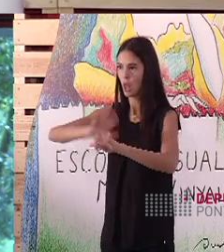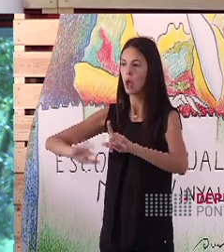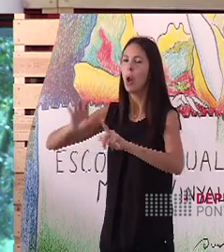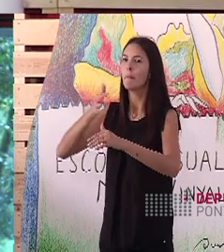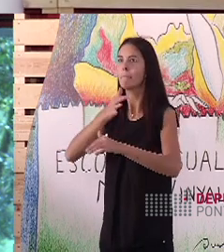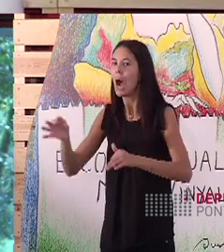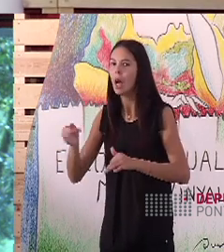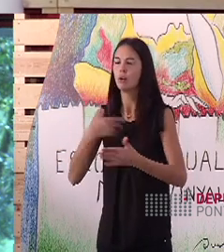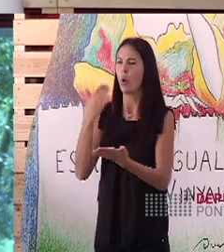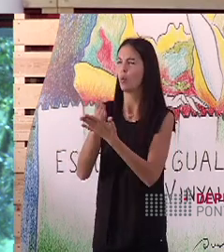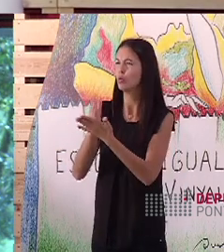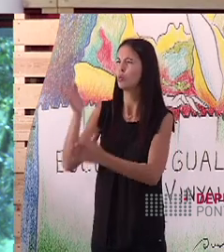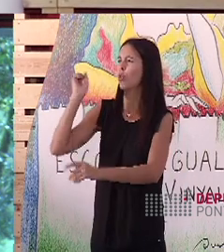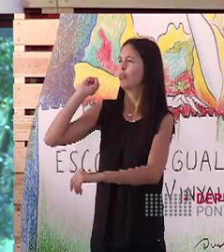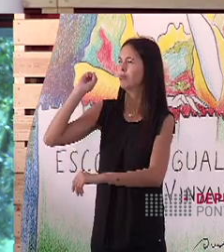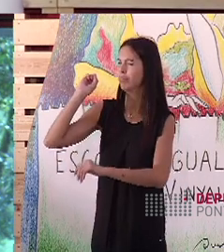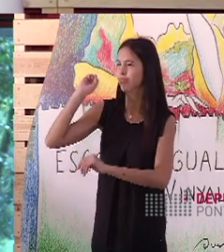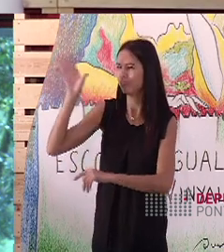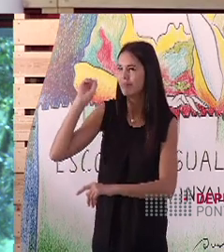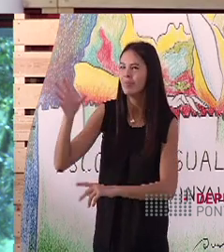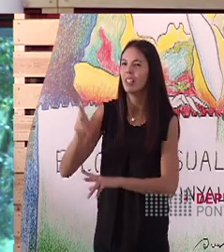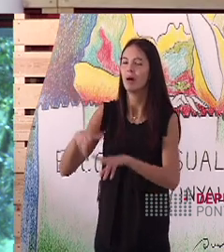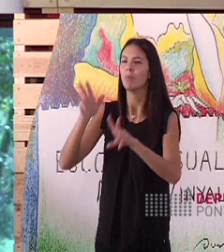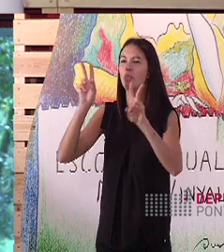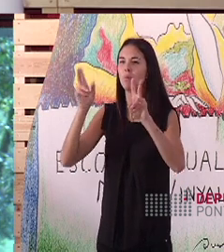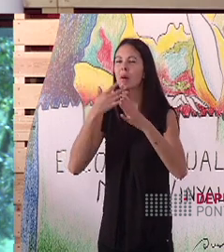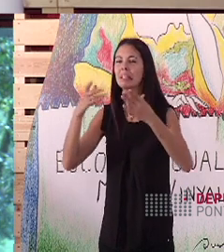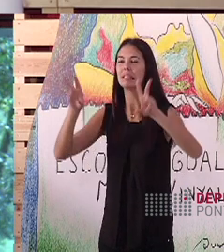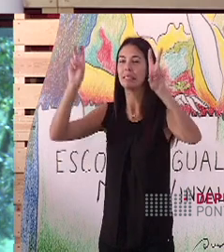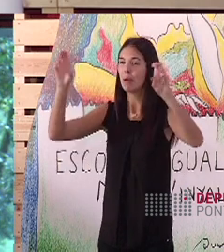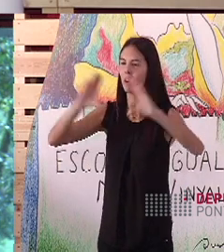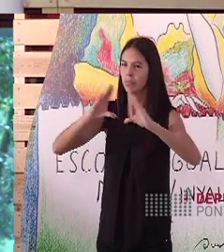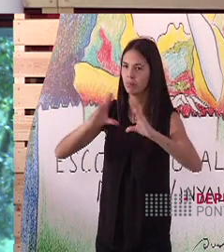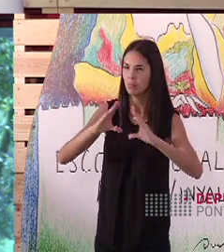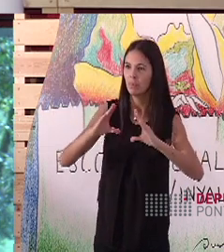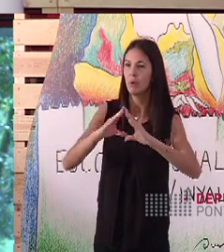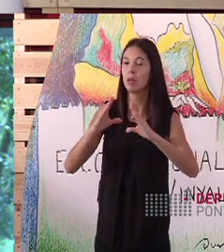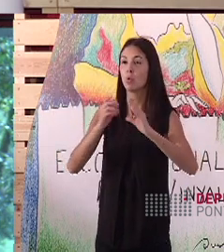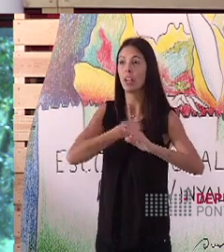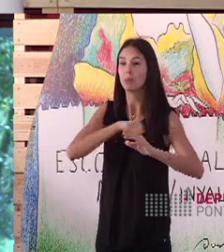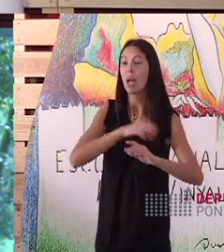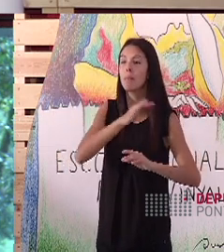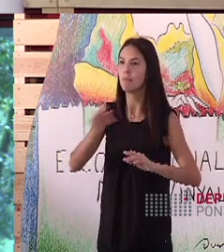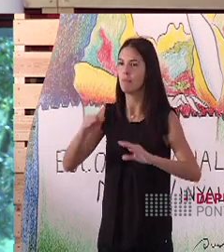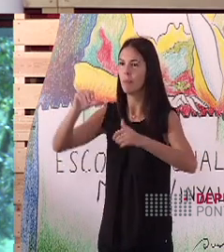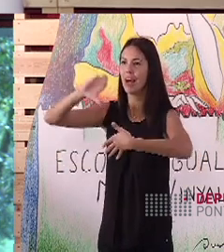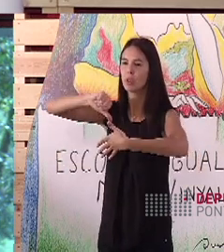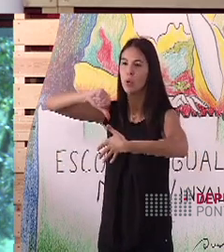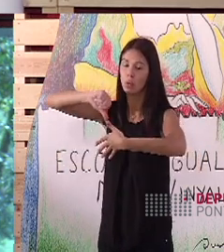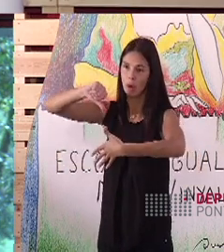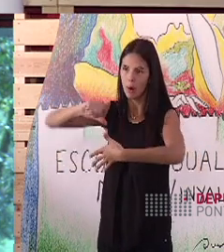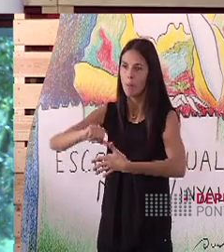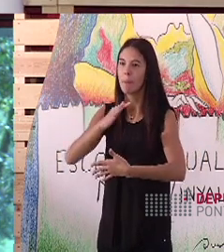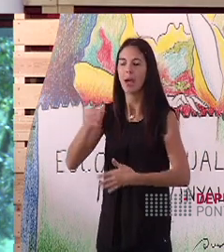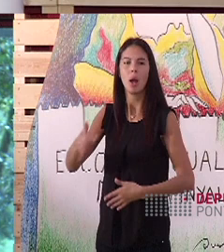Impartiu e imparte cursos e conferencias sobre teoría feminista en España, en case toda Latinoamérica. Recibiu numerosos premios, o